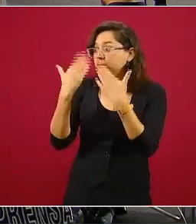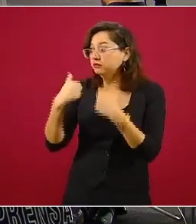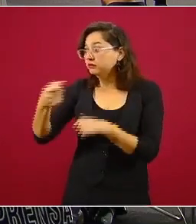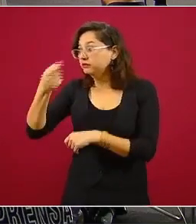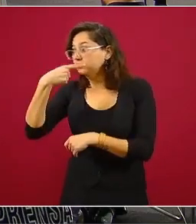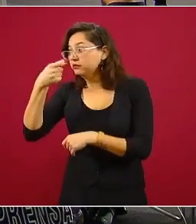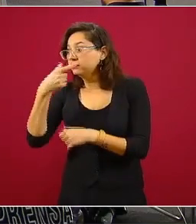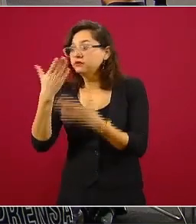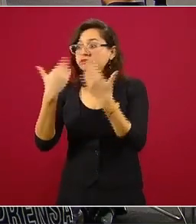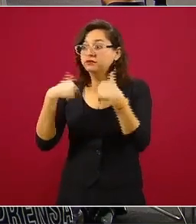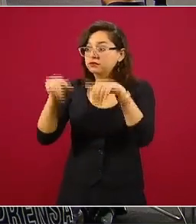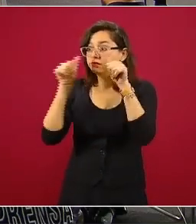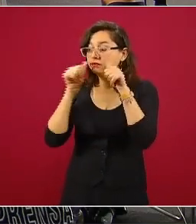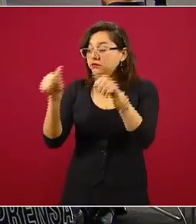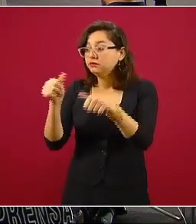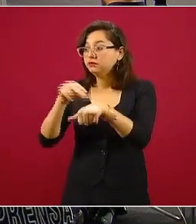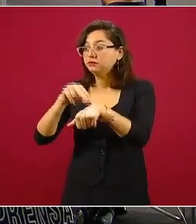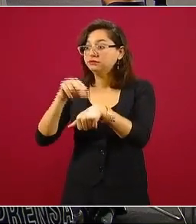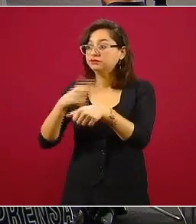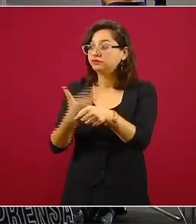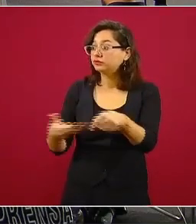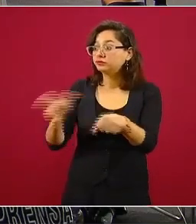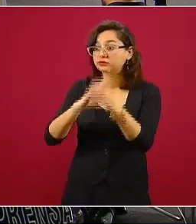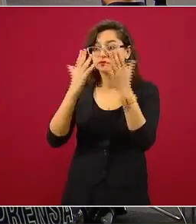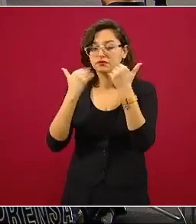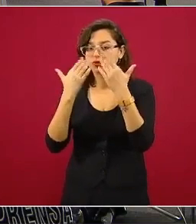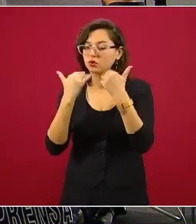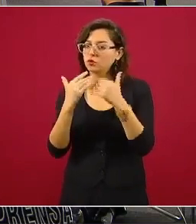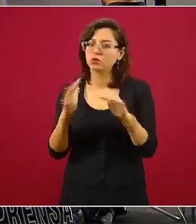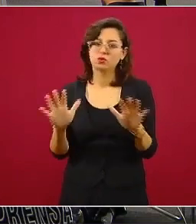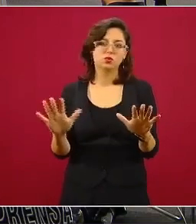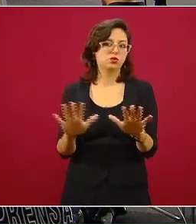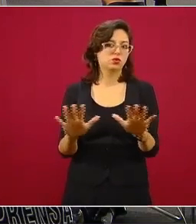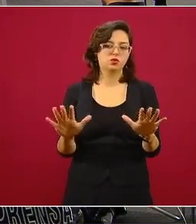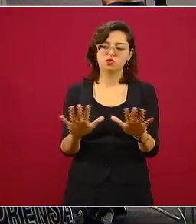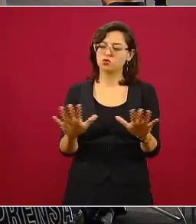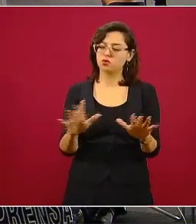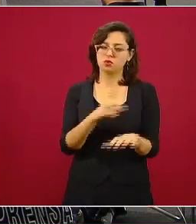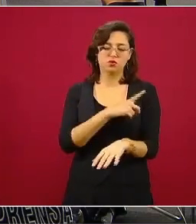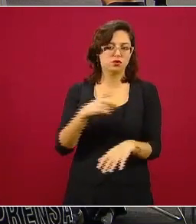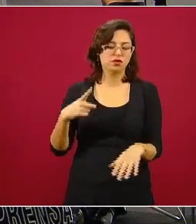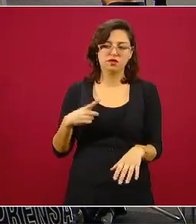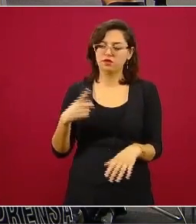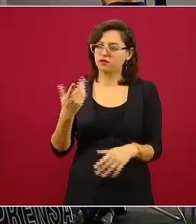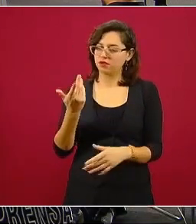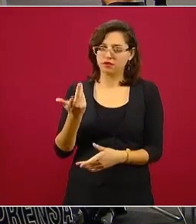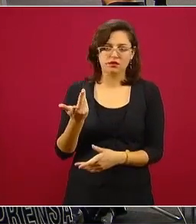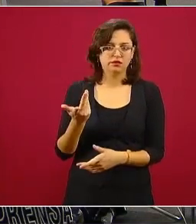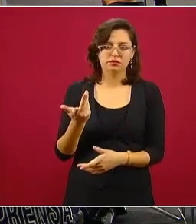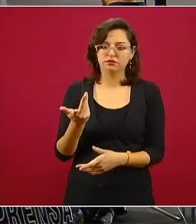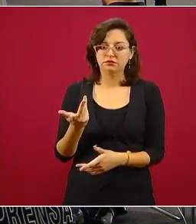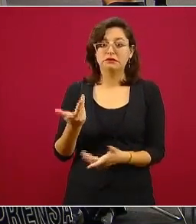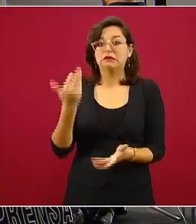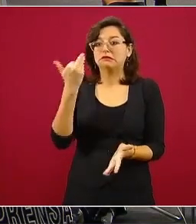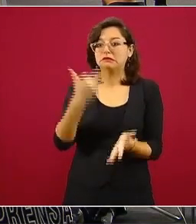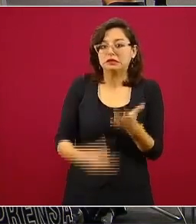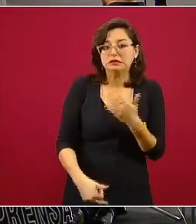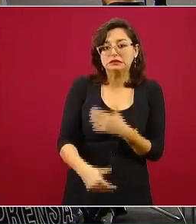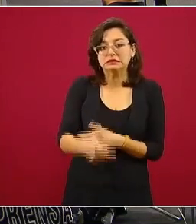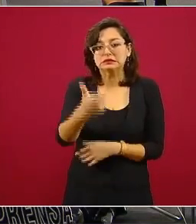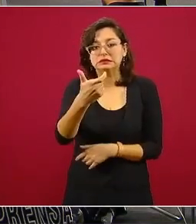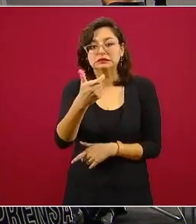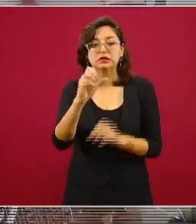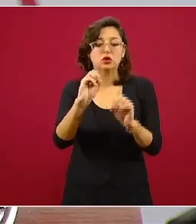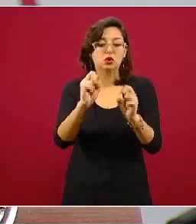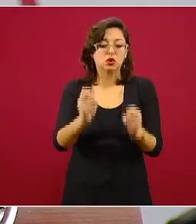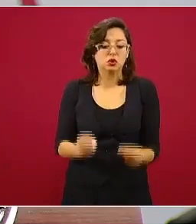atención médica o servicios hospitalarios por falta de recursos económicos o porque el mercado